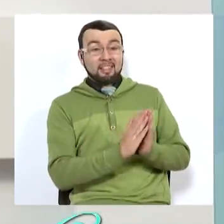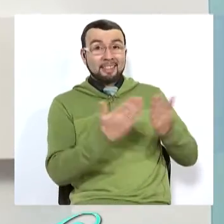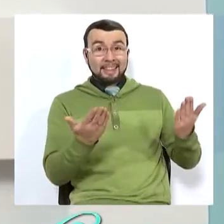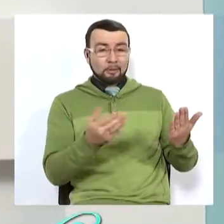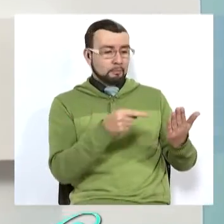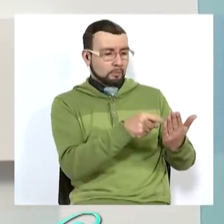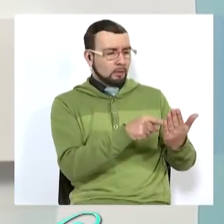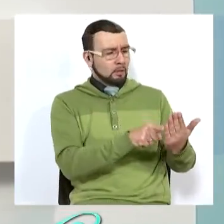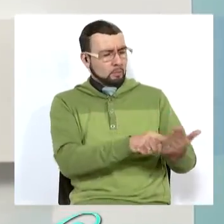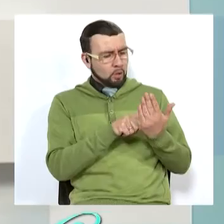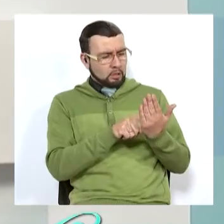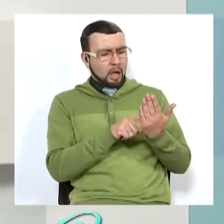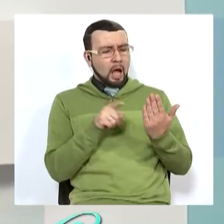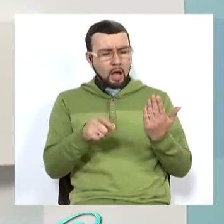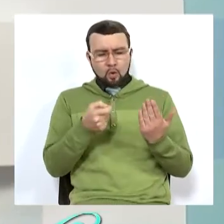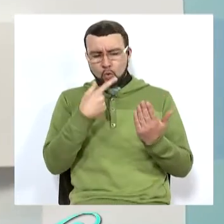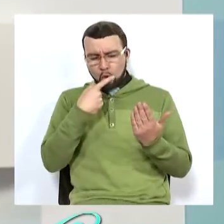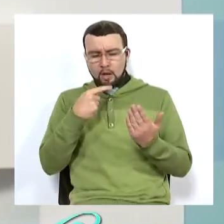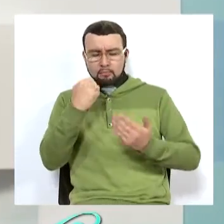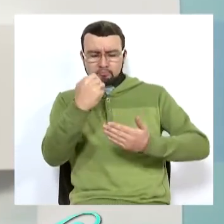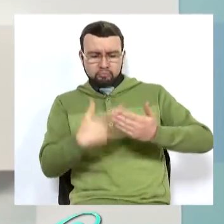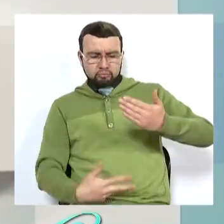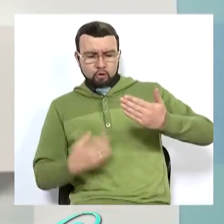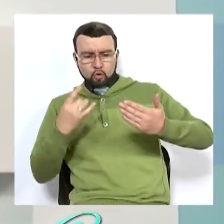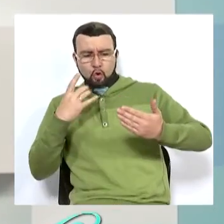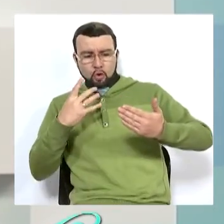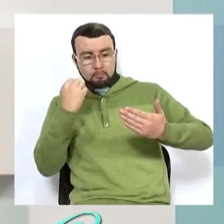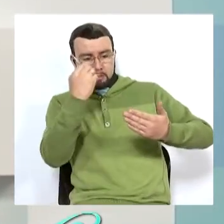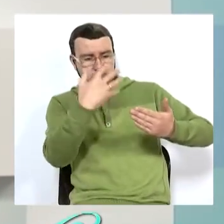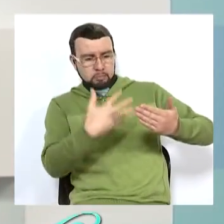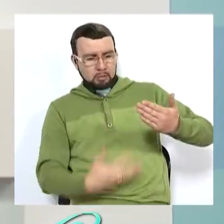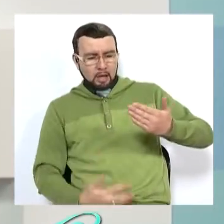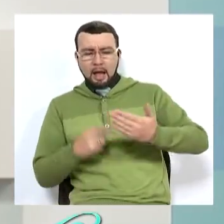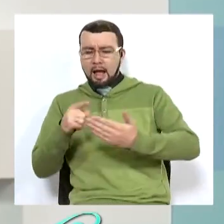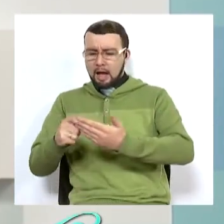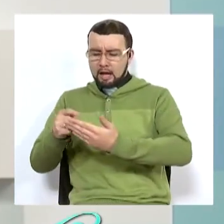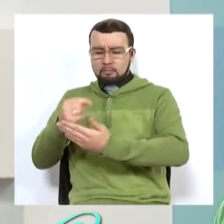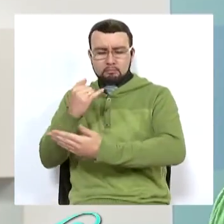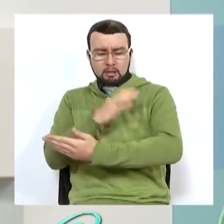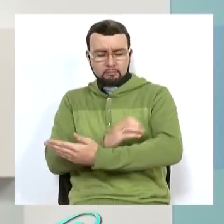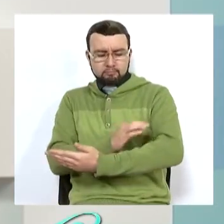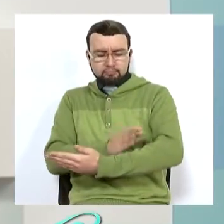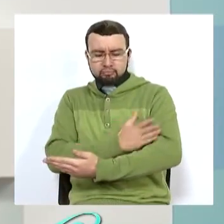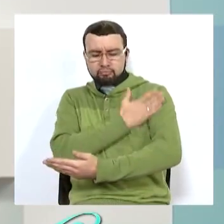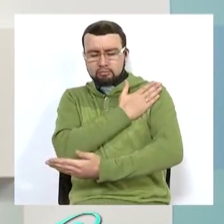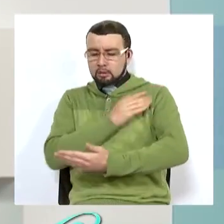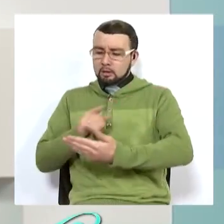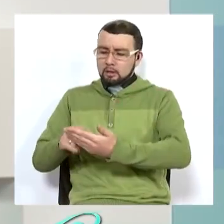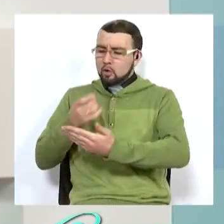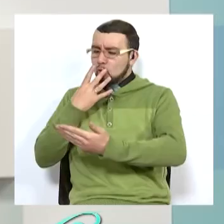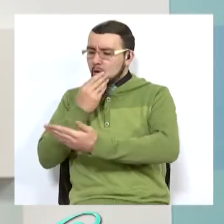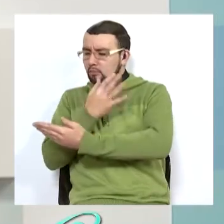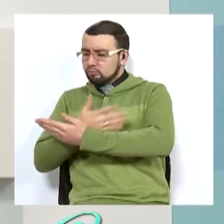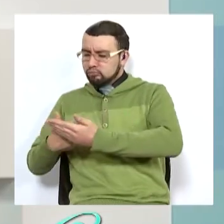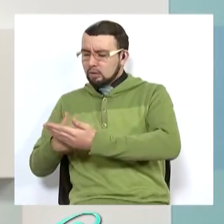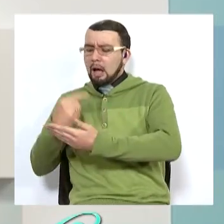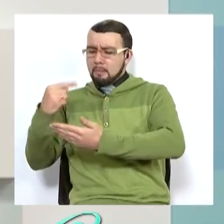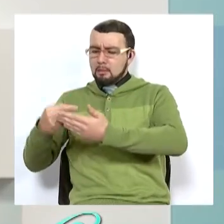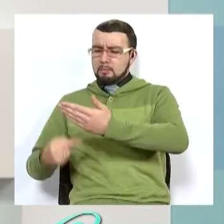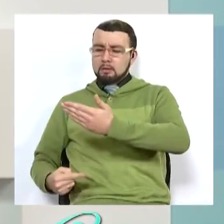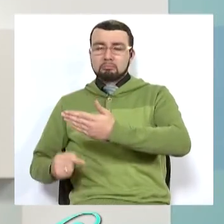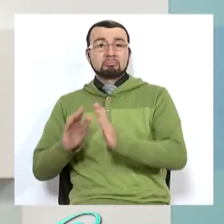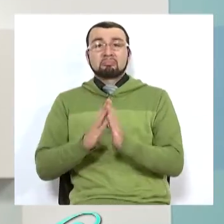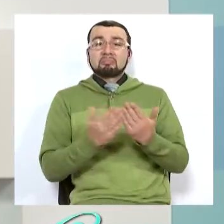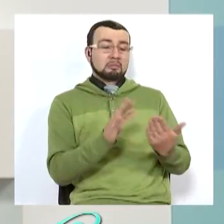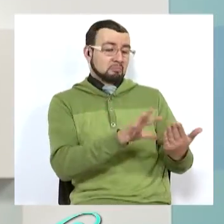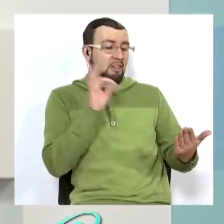Y ahí les dice, medicamentos para el dolor, medicamentos para la hipertensión, para la diabetes, para todas las enfermedades. Y simplemente abran